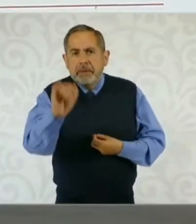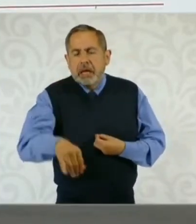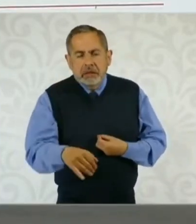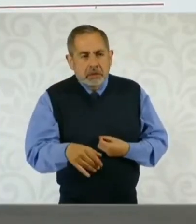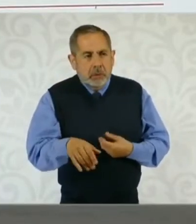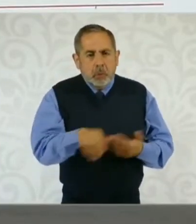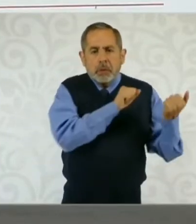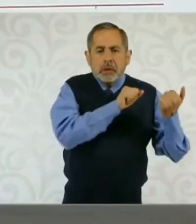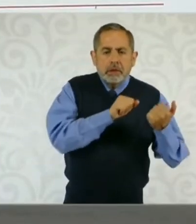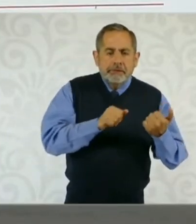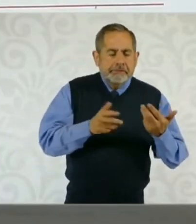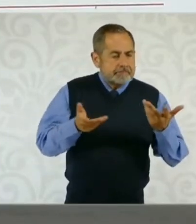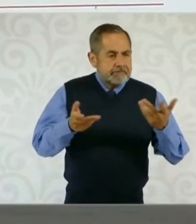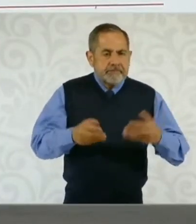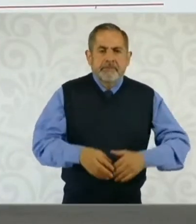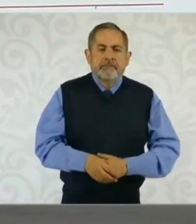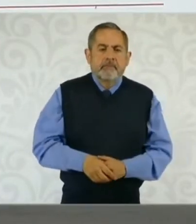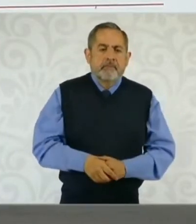favor.